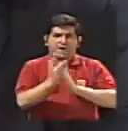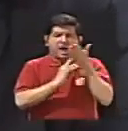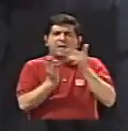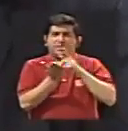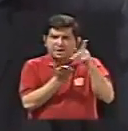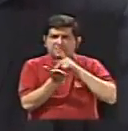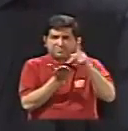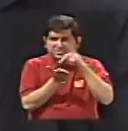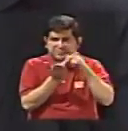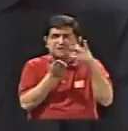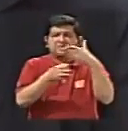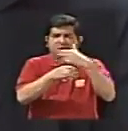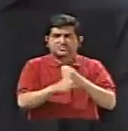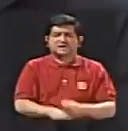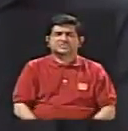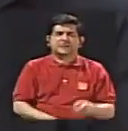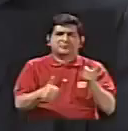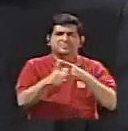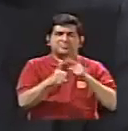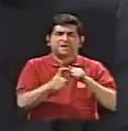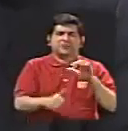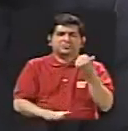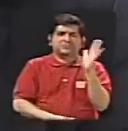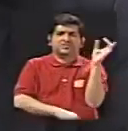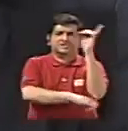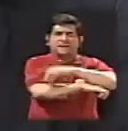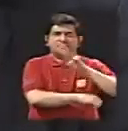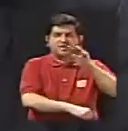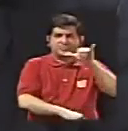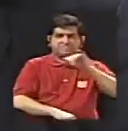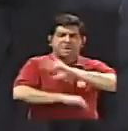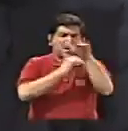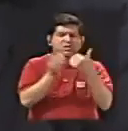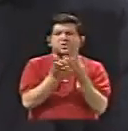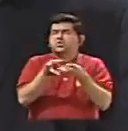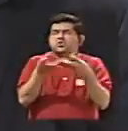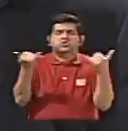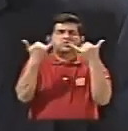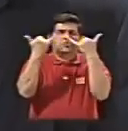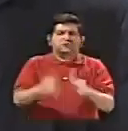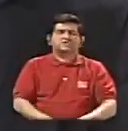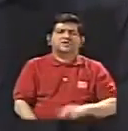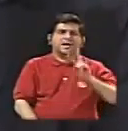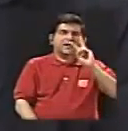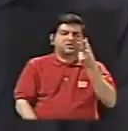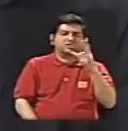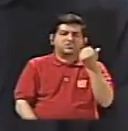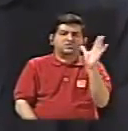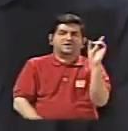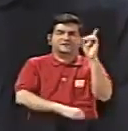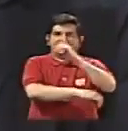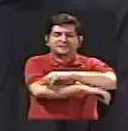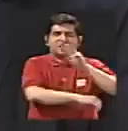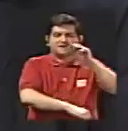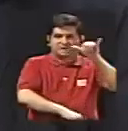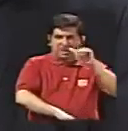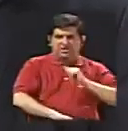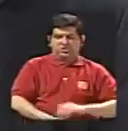que se harían para la primera quincena de mayo y que finalmente todo iba a estar resuelto hacia la segunda quincena de